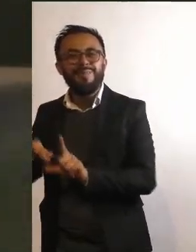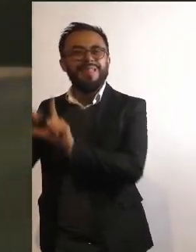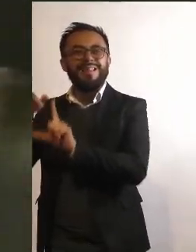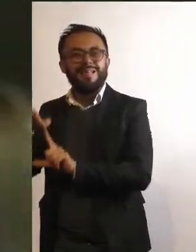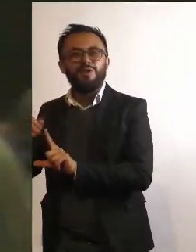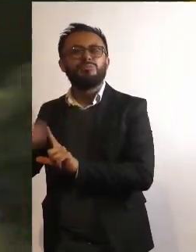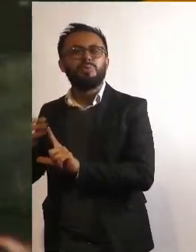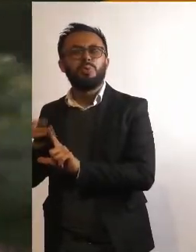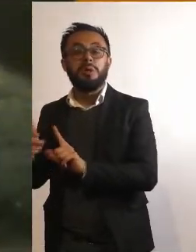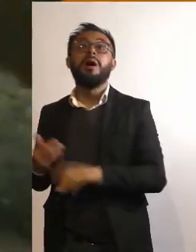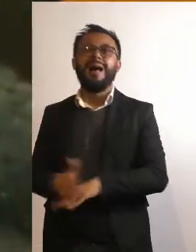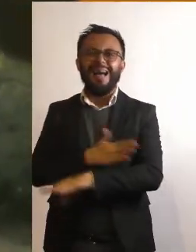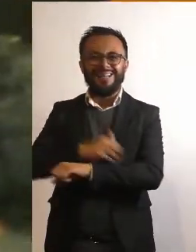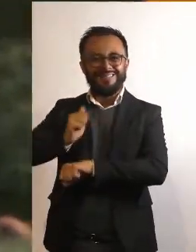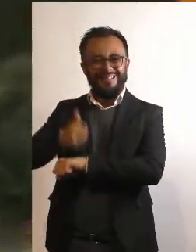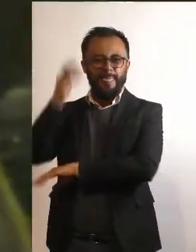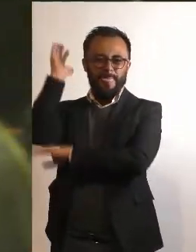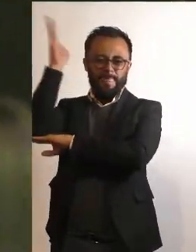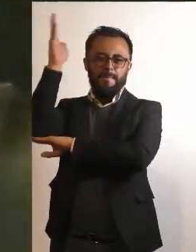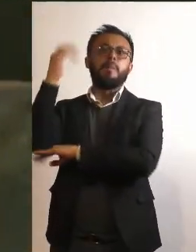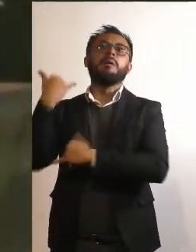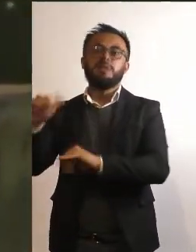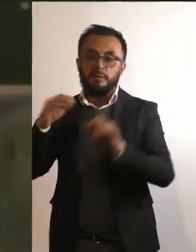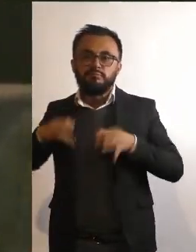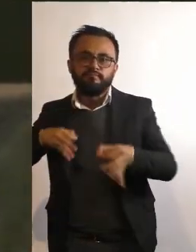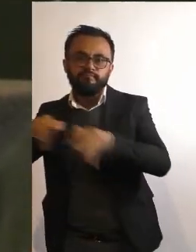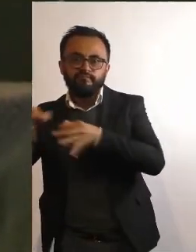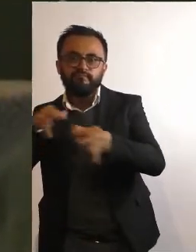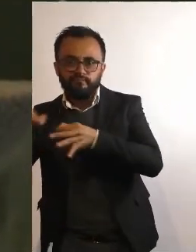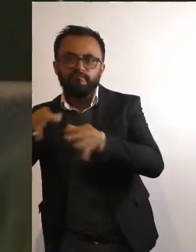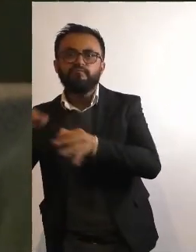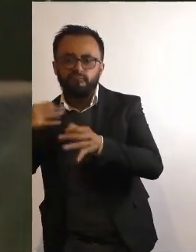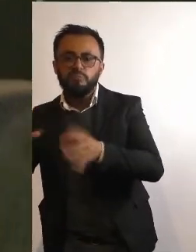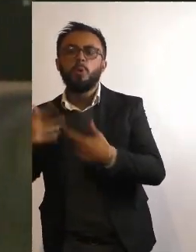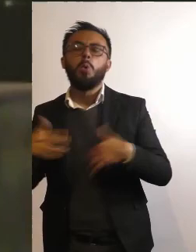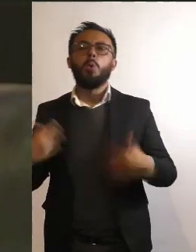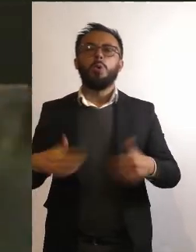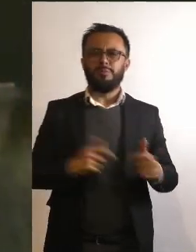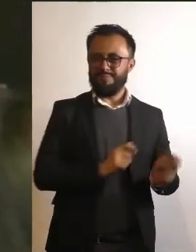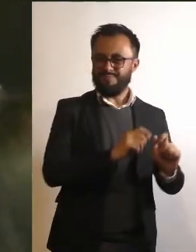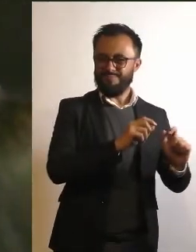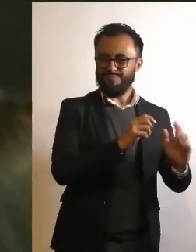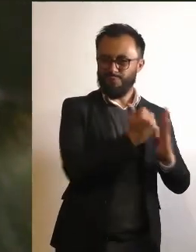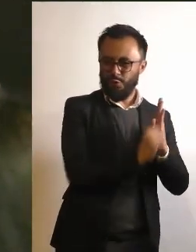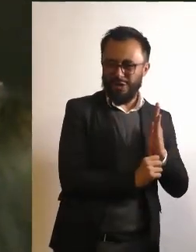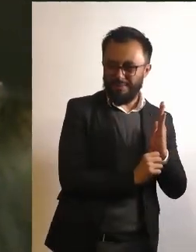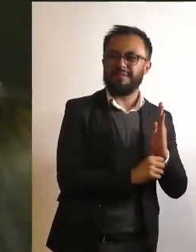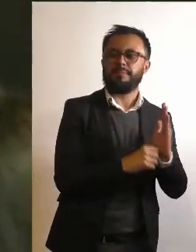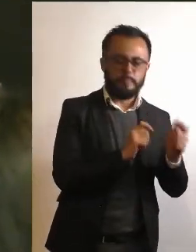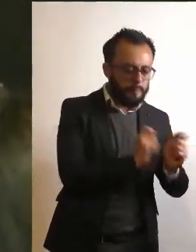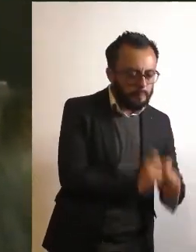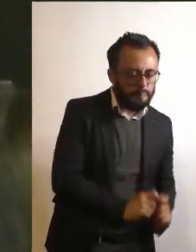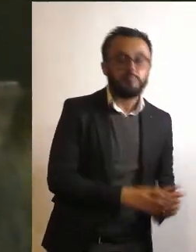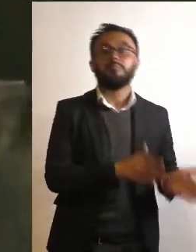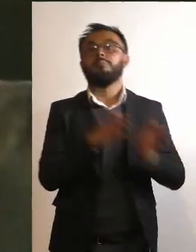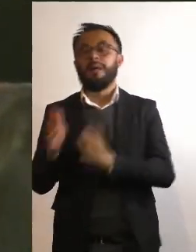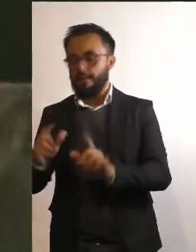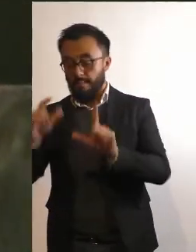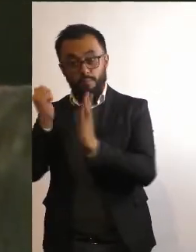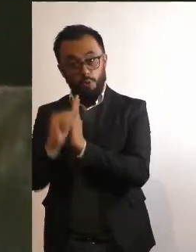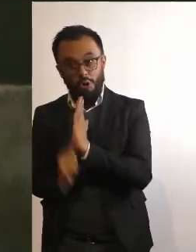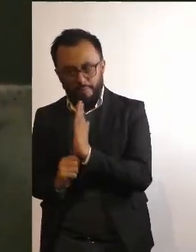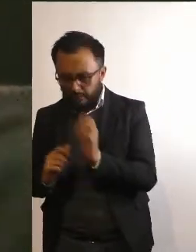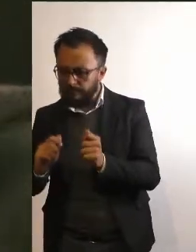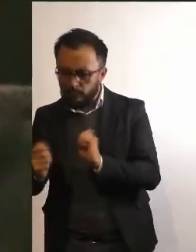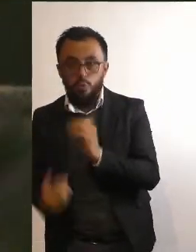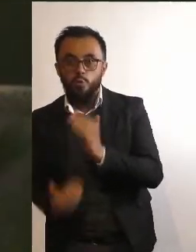en distintos programas y al mismo tiempo variando los programas que tenemos. Algunas de esas variaciones están dadas por el esfuerzo que hicimos